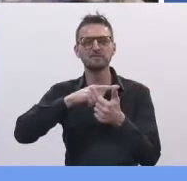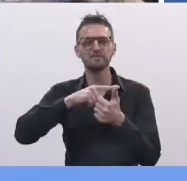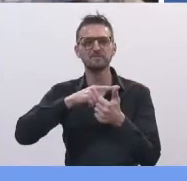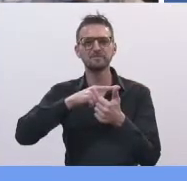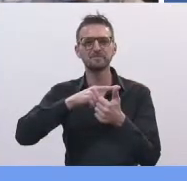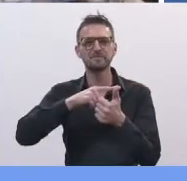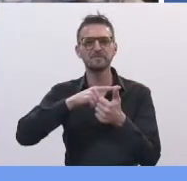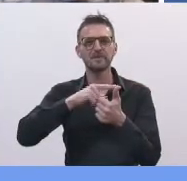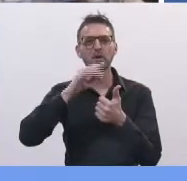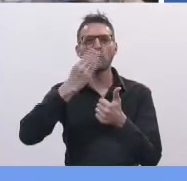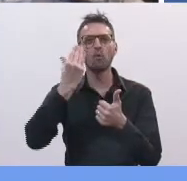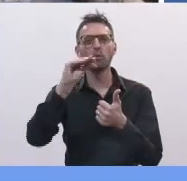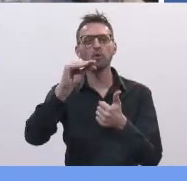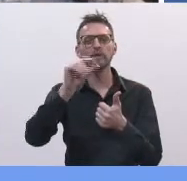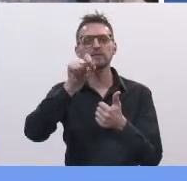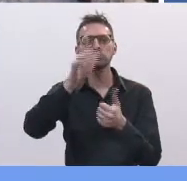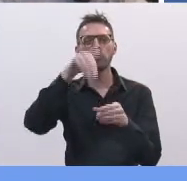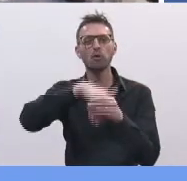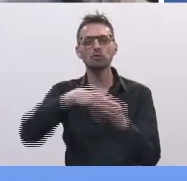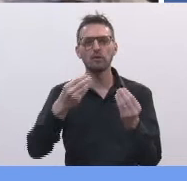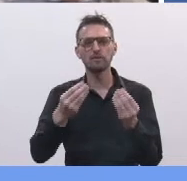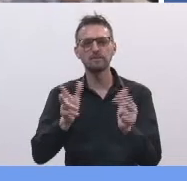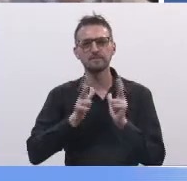afirmativo. Senador Bullrich, por favor, su voto.